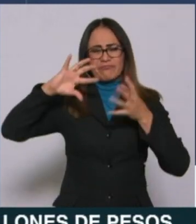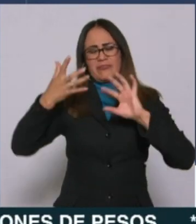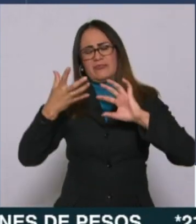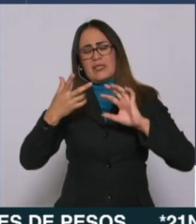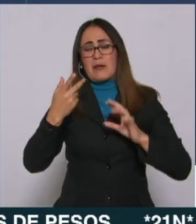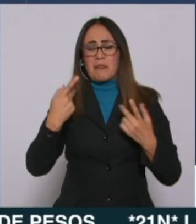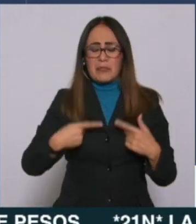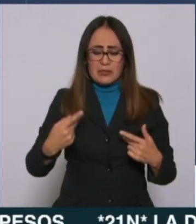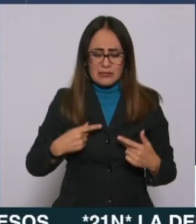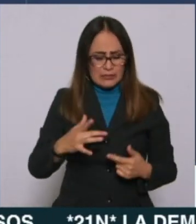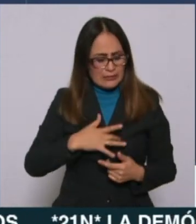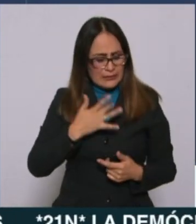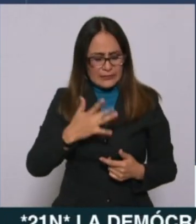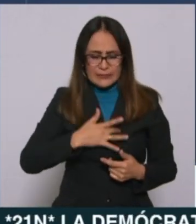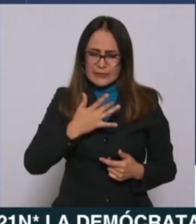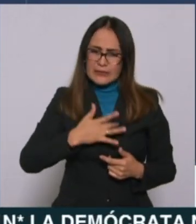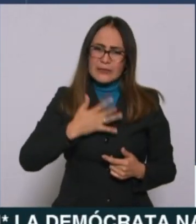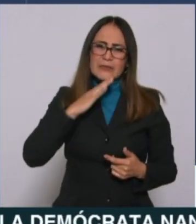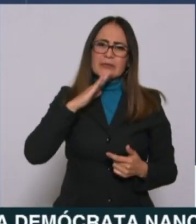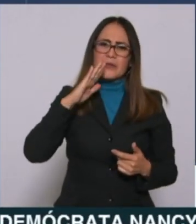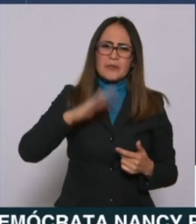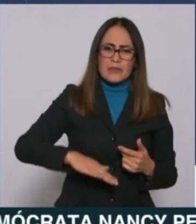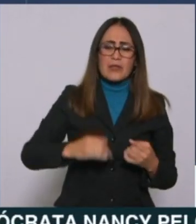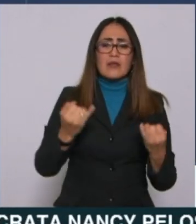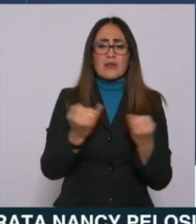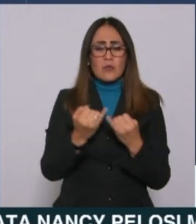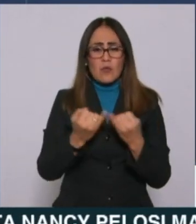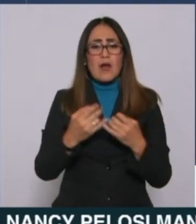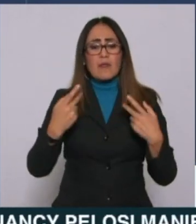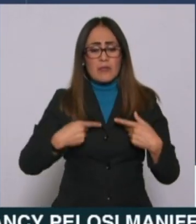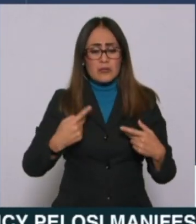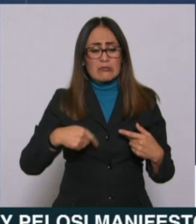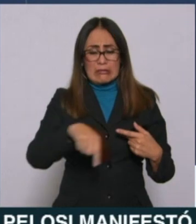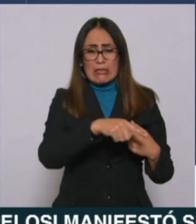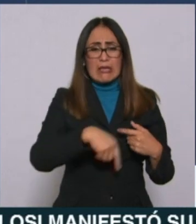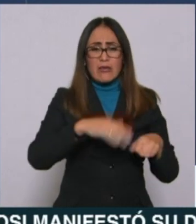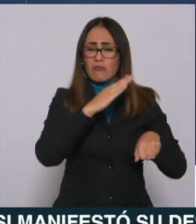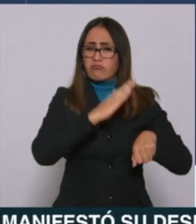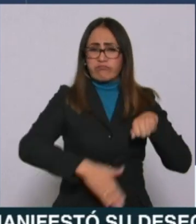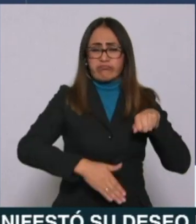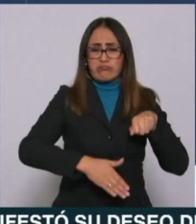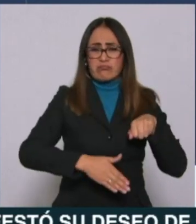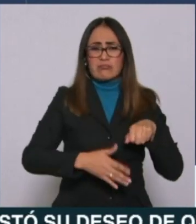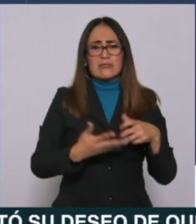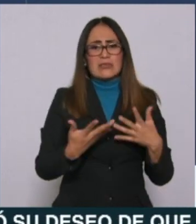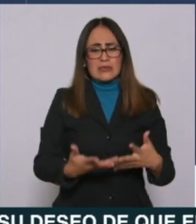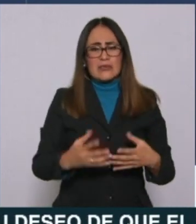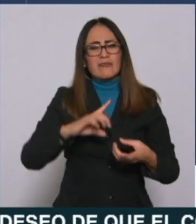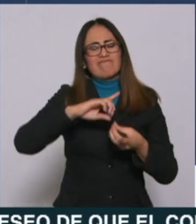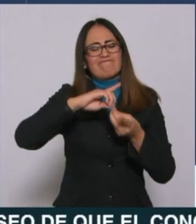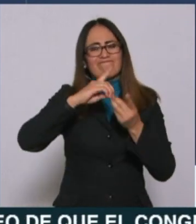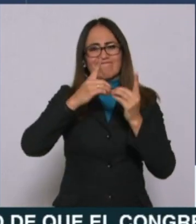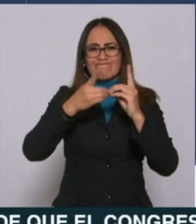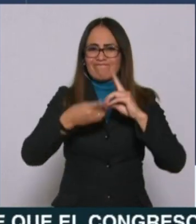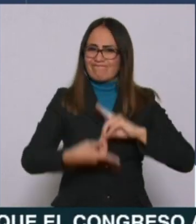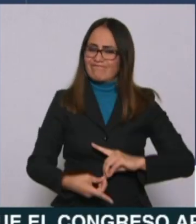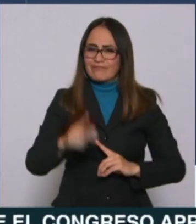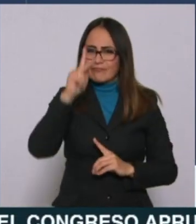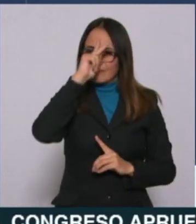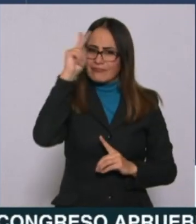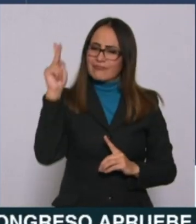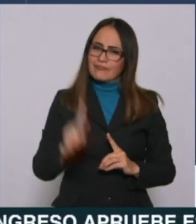persona y genera en la mayoría de los individuos que se enfrentan a esto una terrible depresión. Por